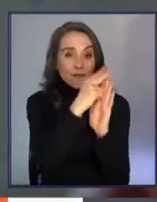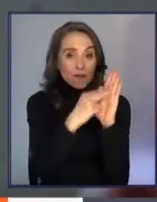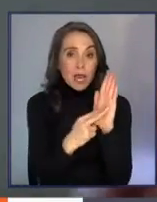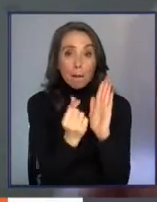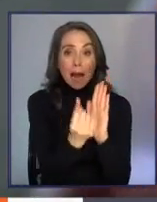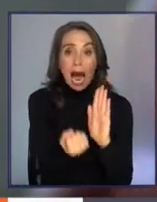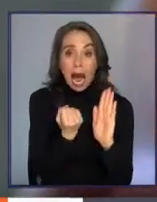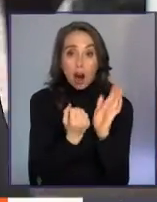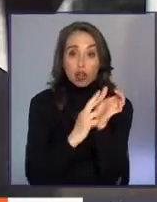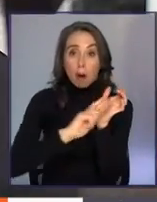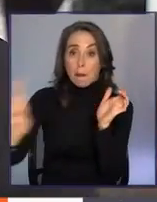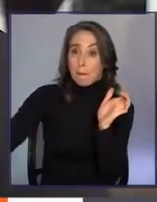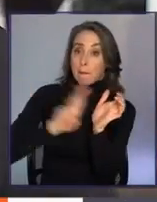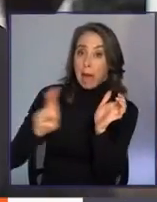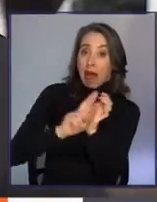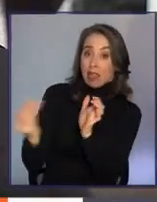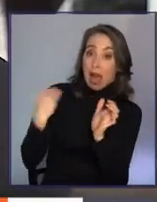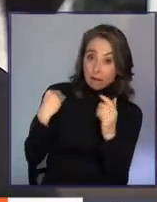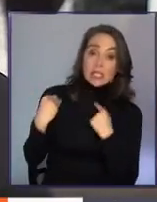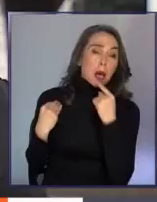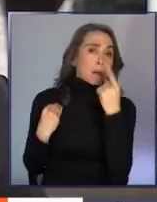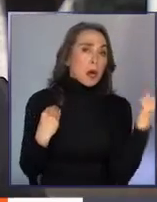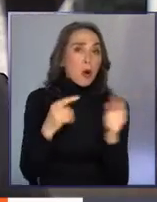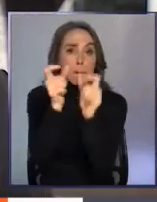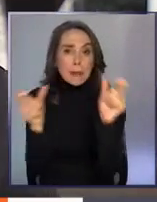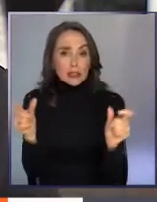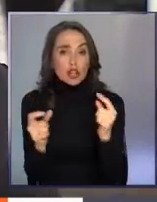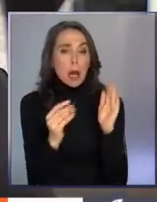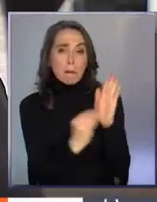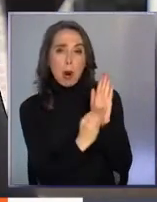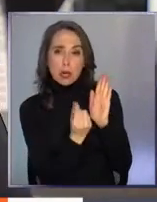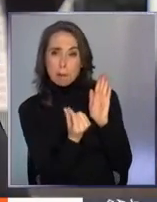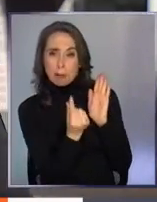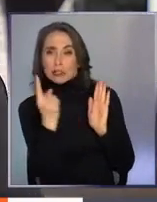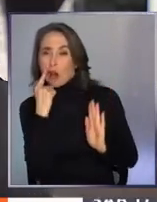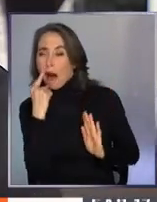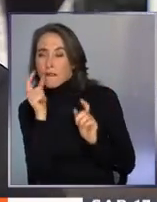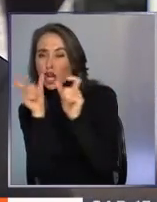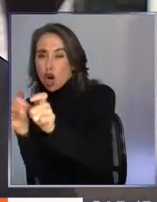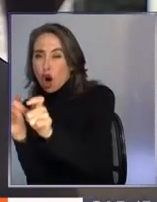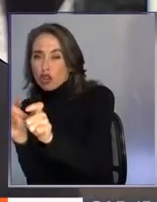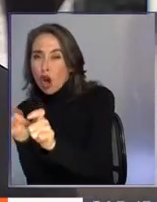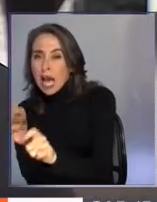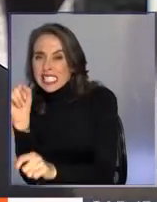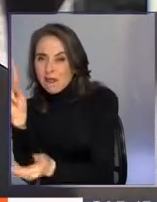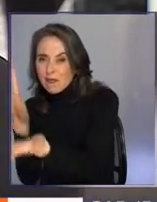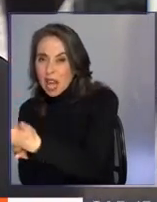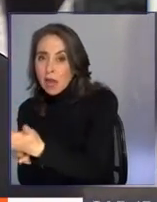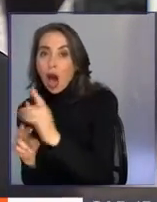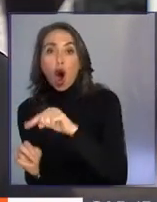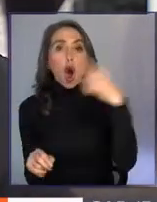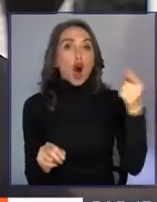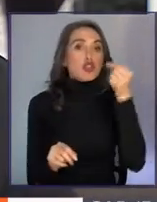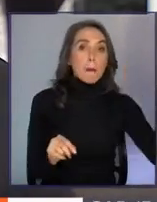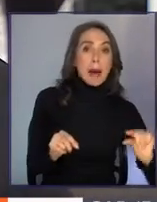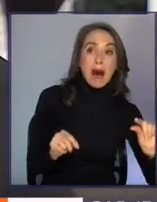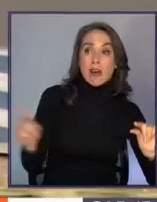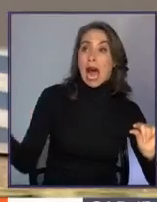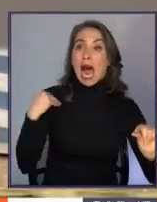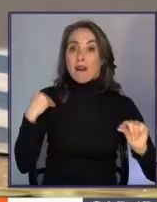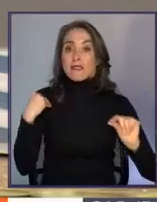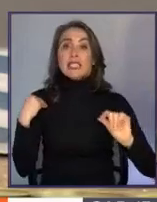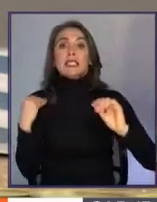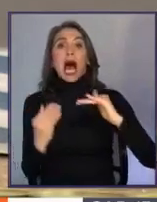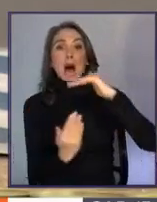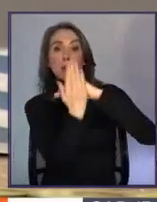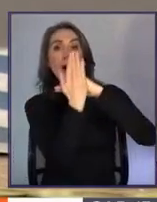que mandan los usuarios. La gente misma fiscaliza los precios y si encuentra algo mejor nos avisa y nosotros lo ponemos encima de la oferta que haya salido. Y